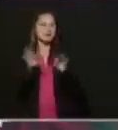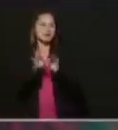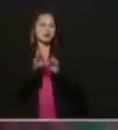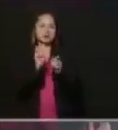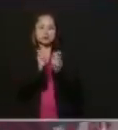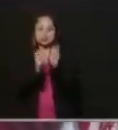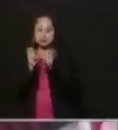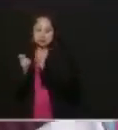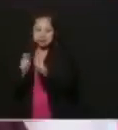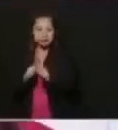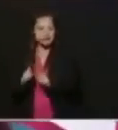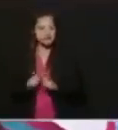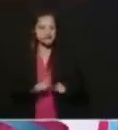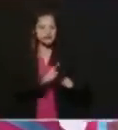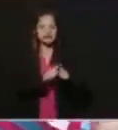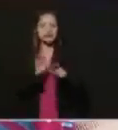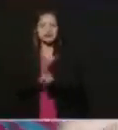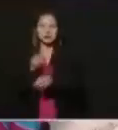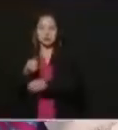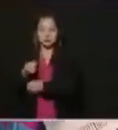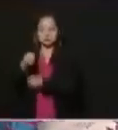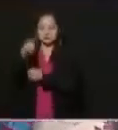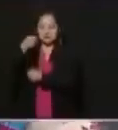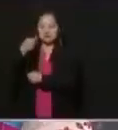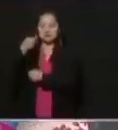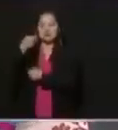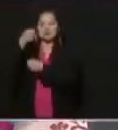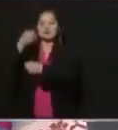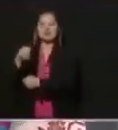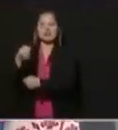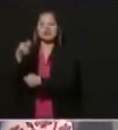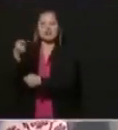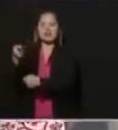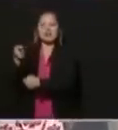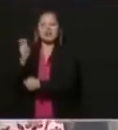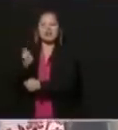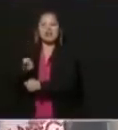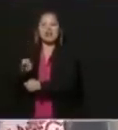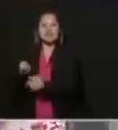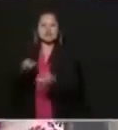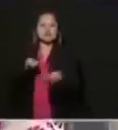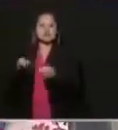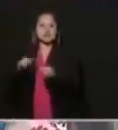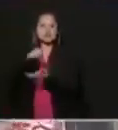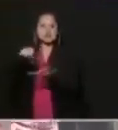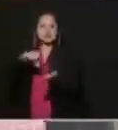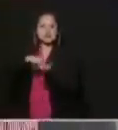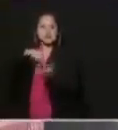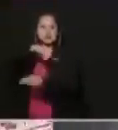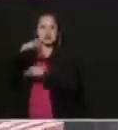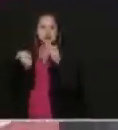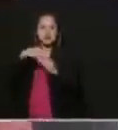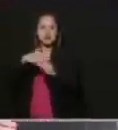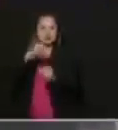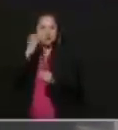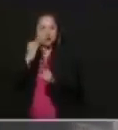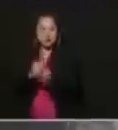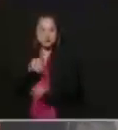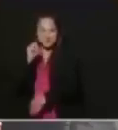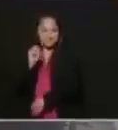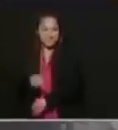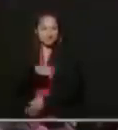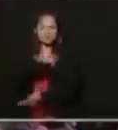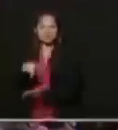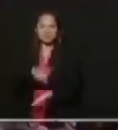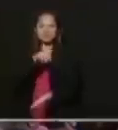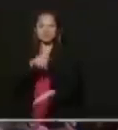el centro del mundo en el centro del mundo, que es México. ¡Guau! ¡Guau! ¡Qué recordemos, momento! Recordemos que México, el